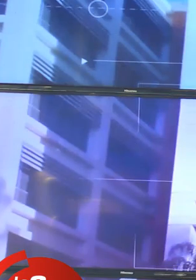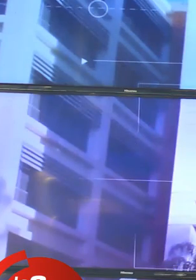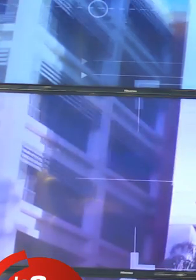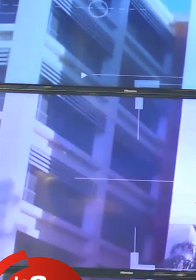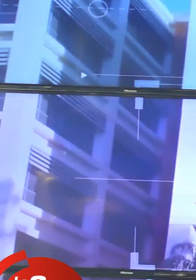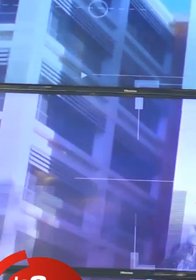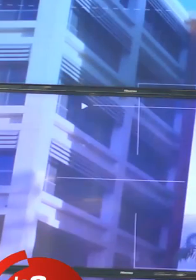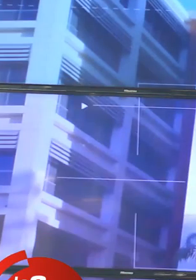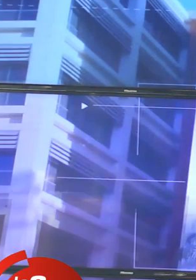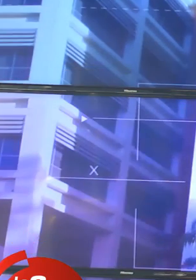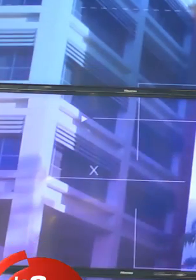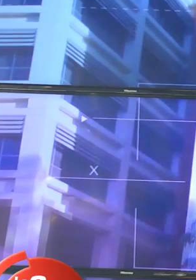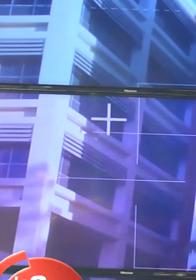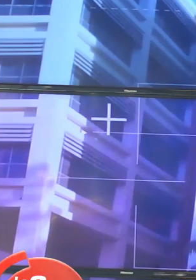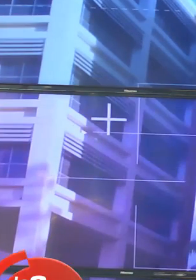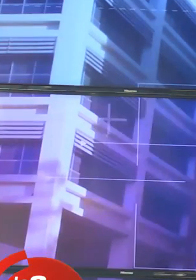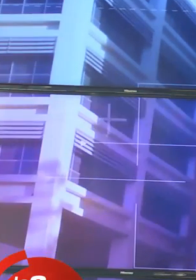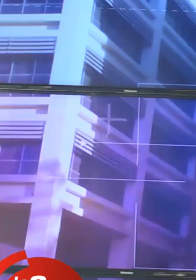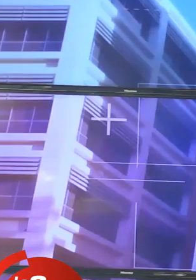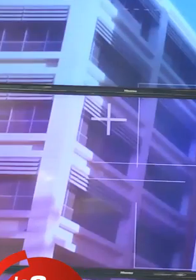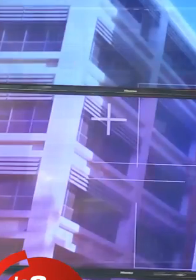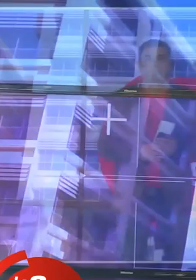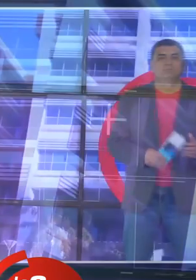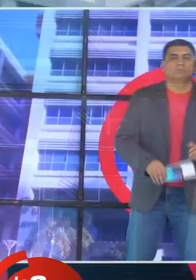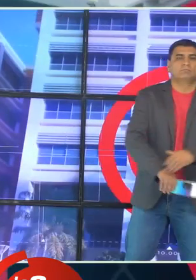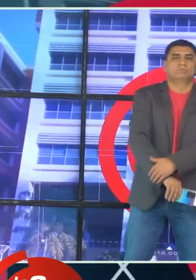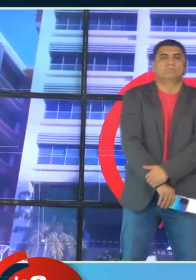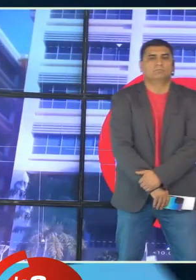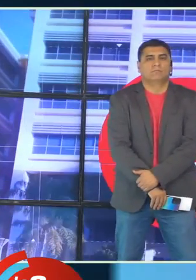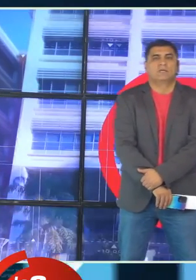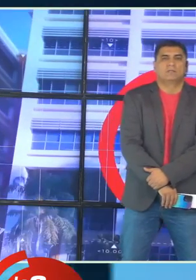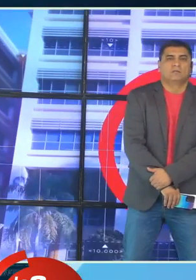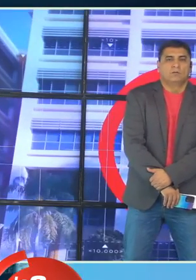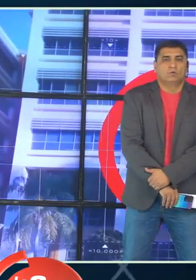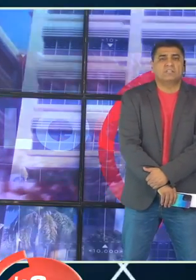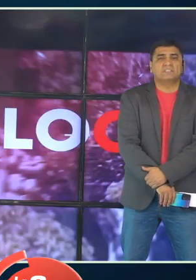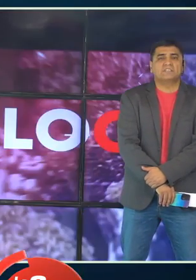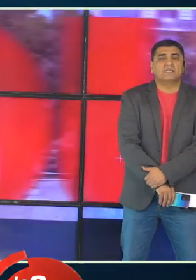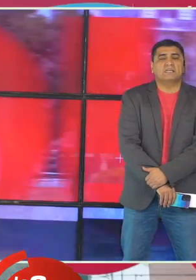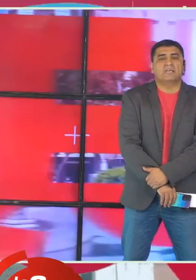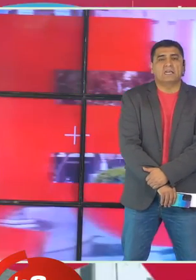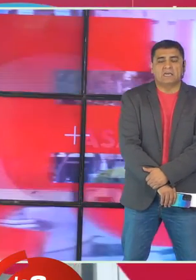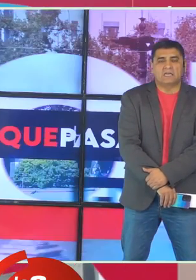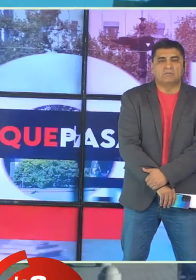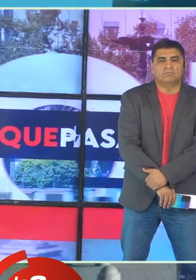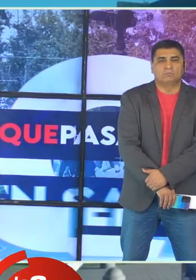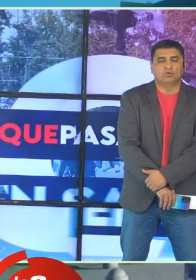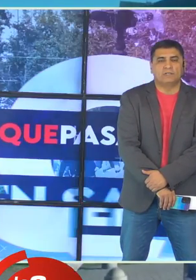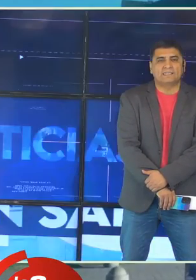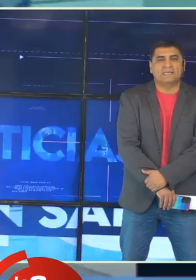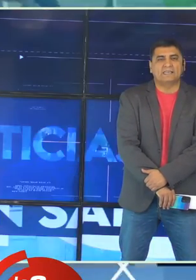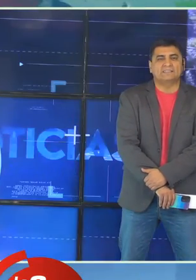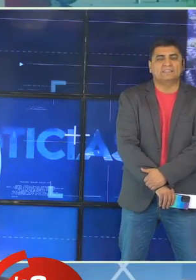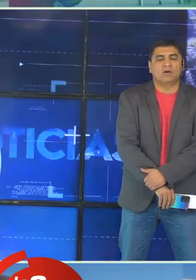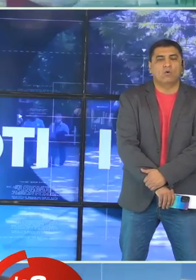los estudios que hacemos habitualmente para la detección precoz de cáncer de mama. ¿Por qué se dice, doctora,